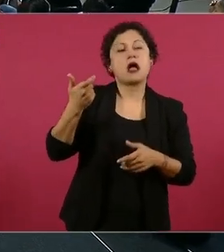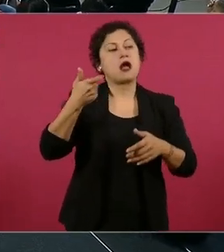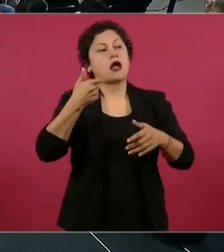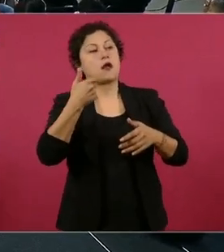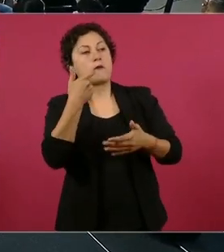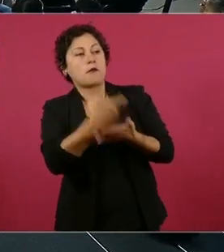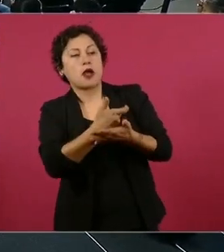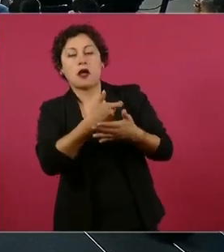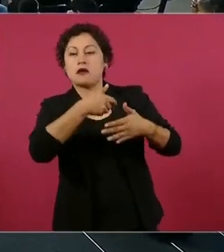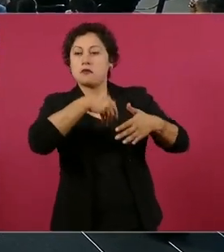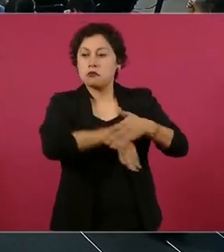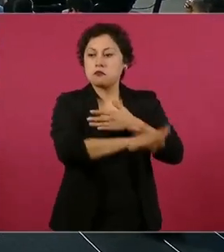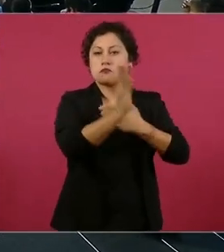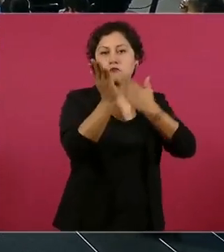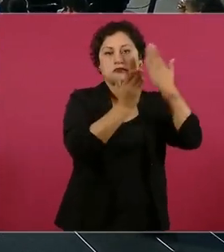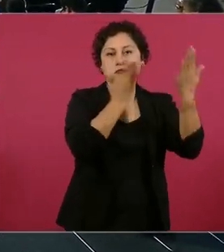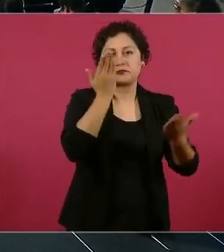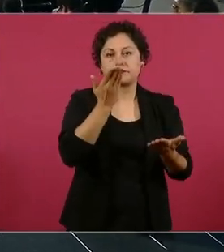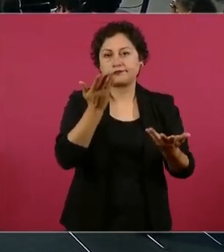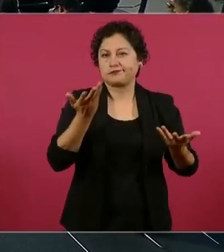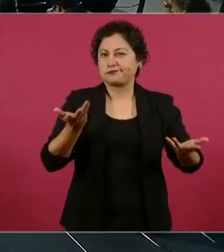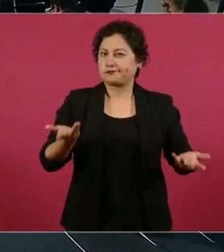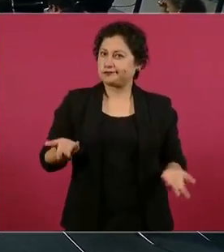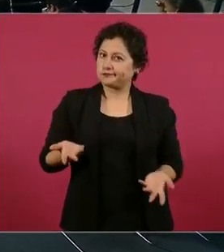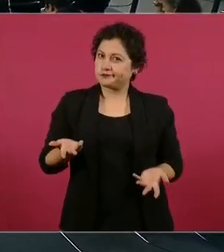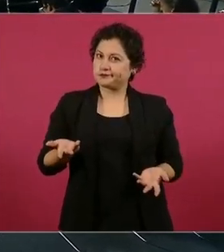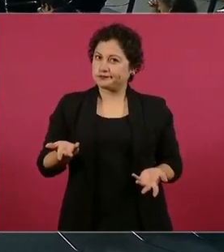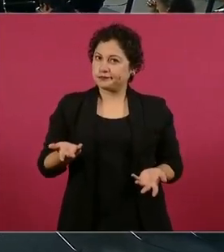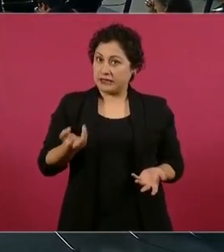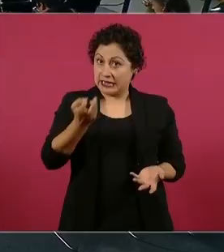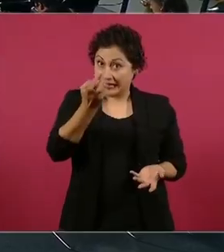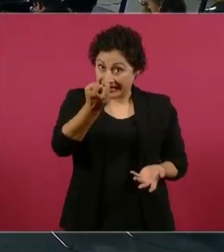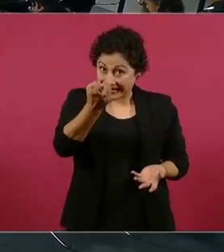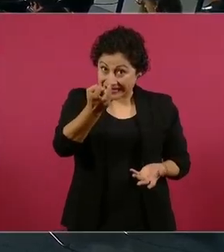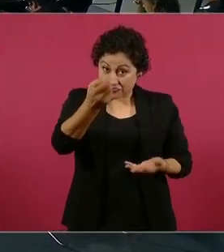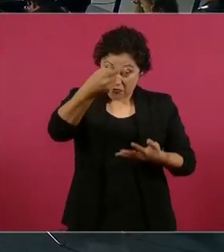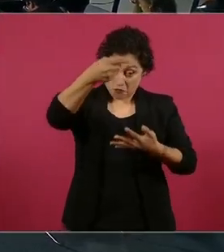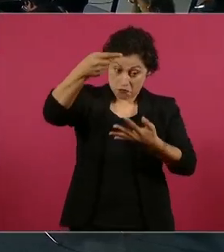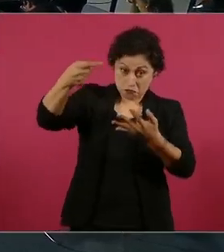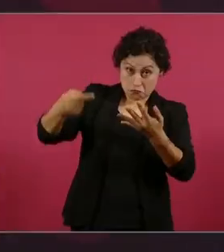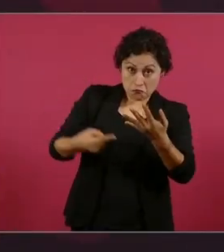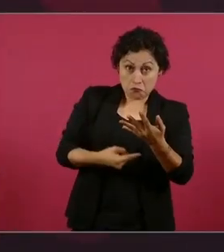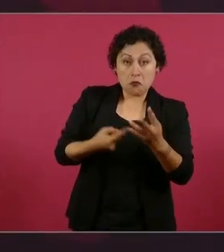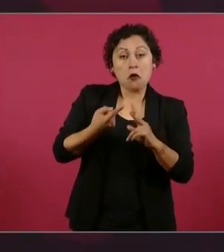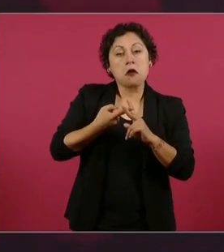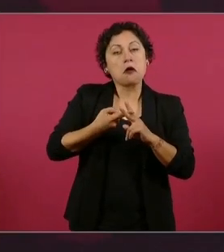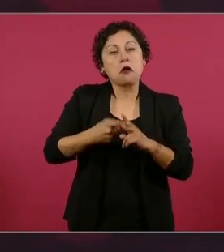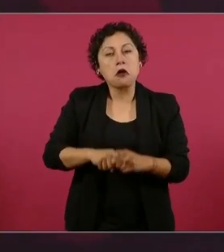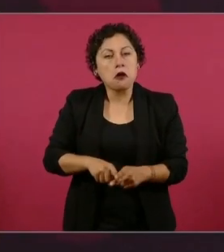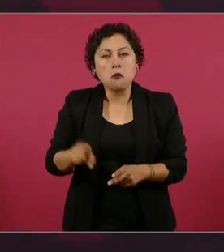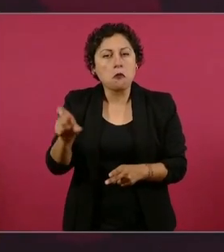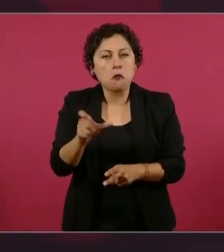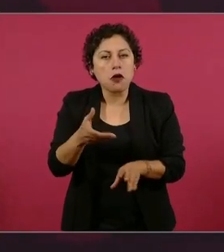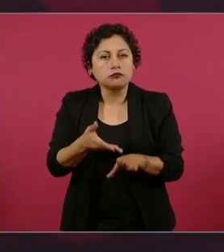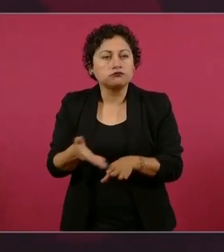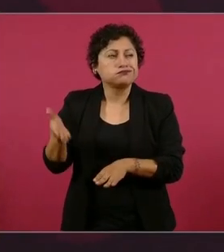Y eso lo empezaron a hacer desde Salinas, que no solo fue la